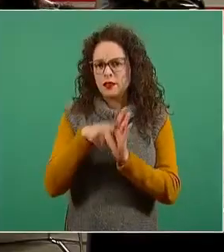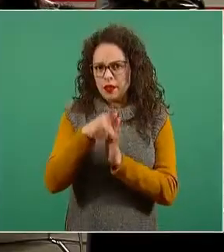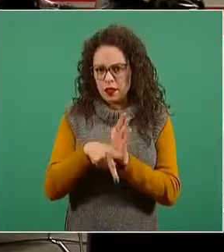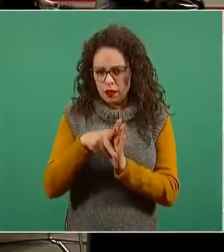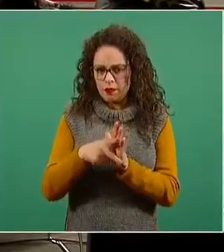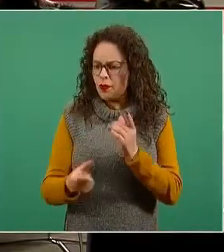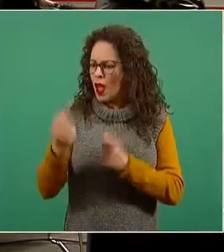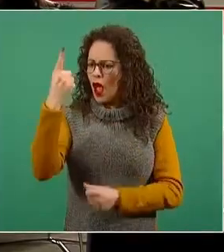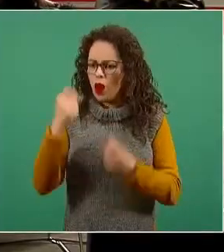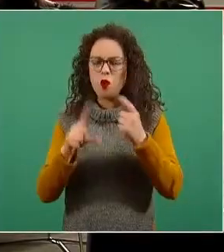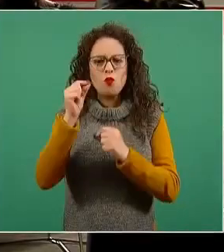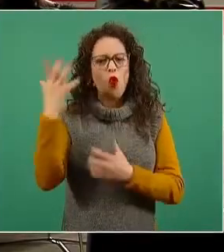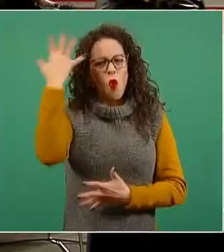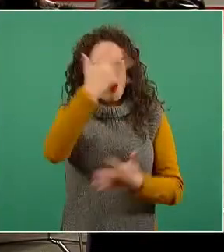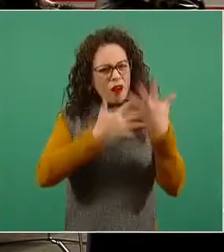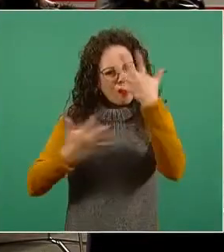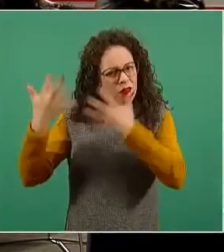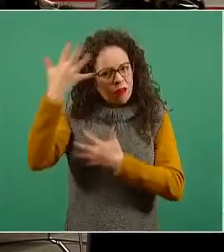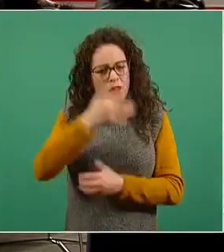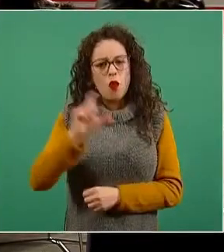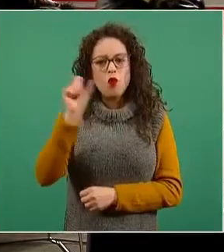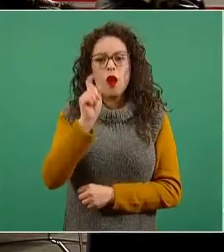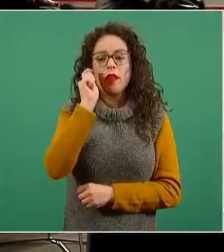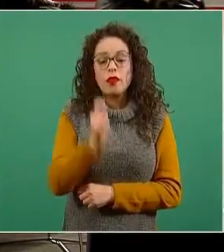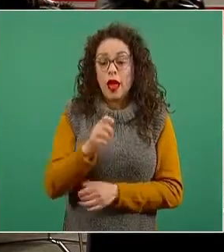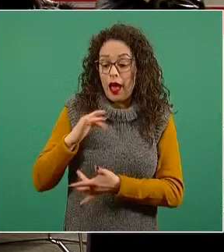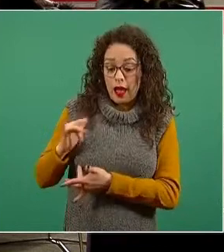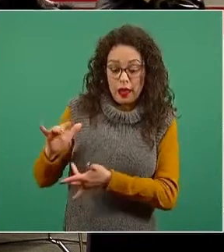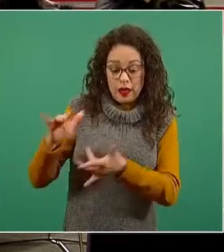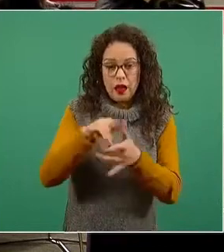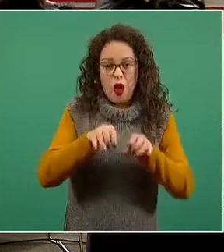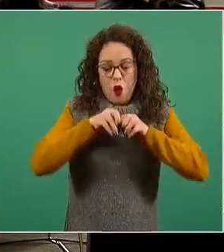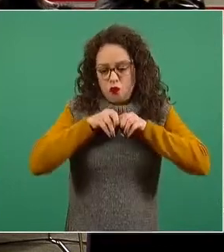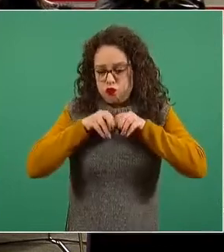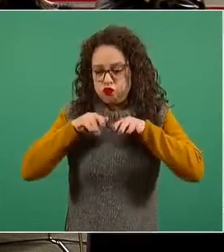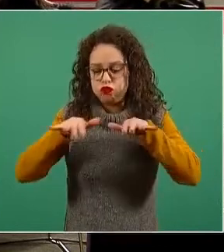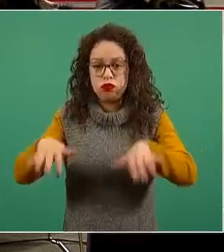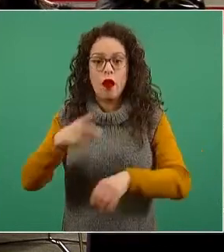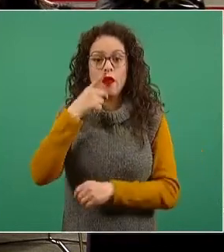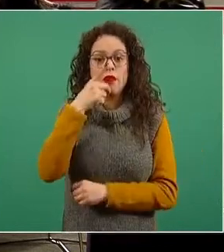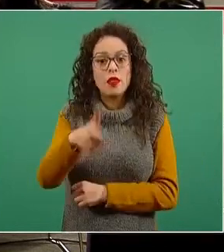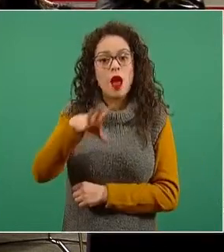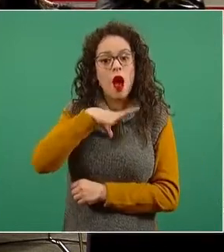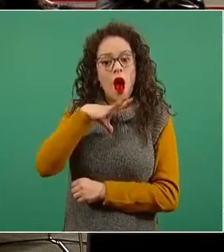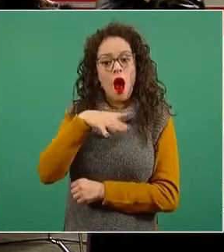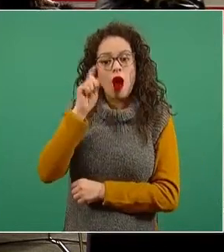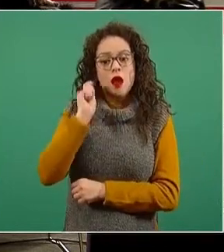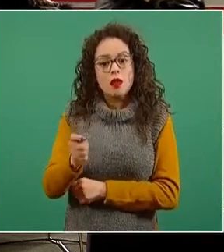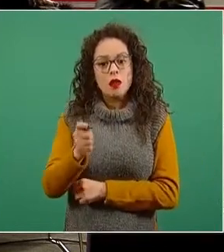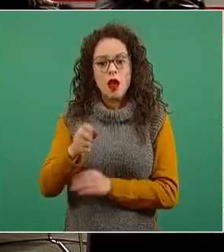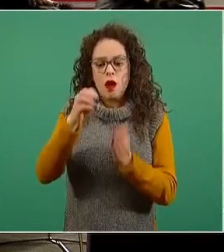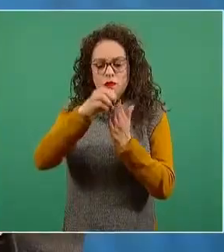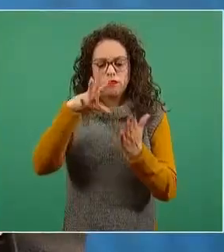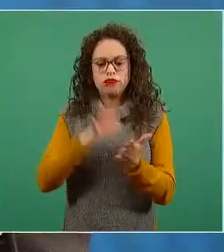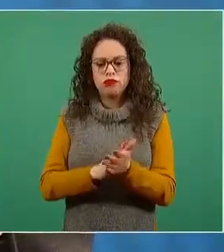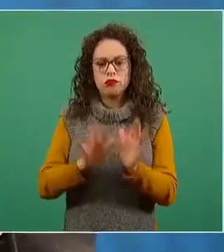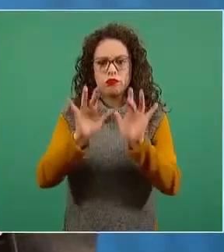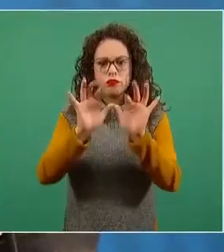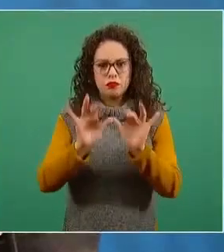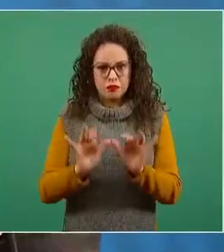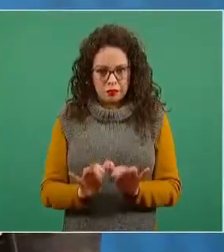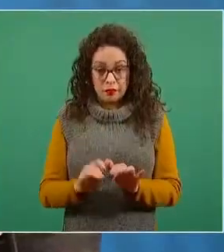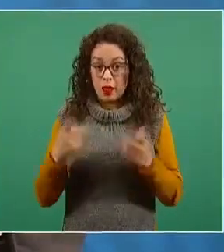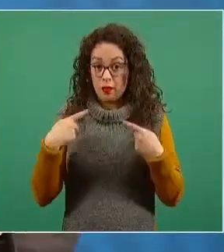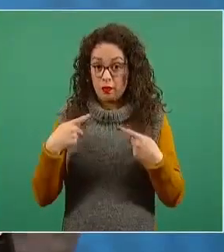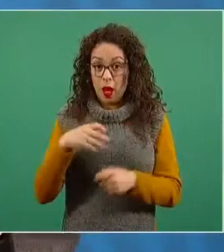confusión cuando circuló en algunas redes sociales la idea de que había una plataforma de registro en la que las